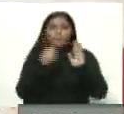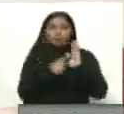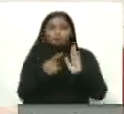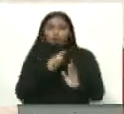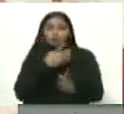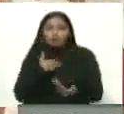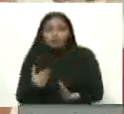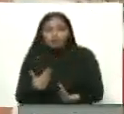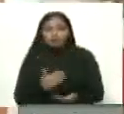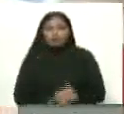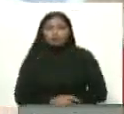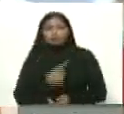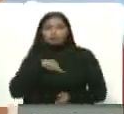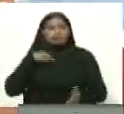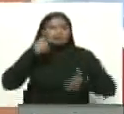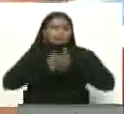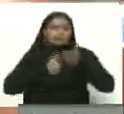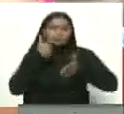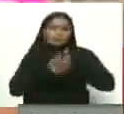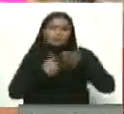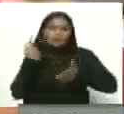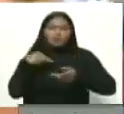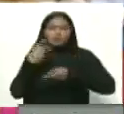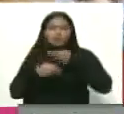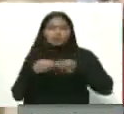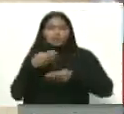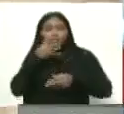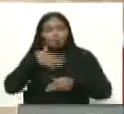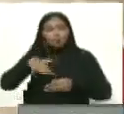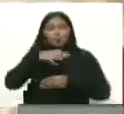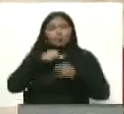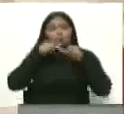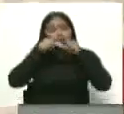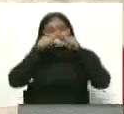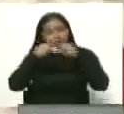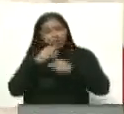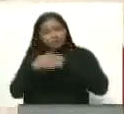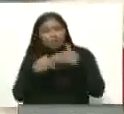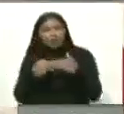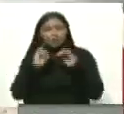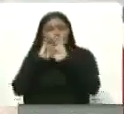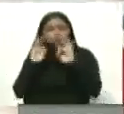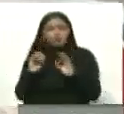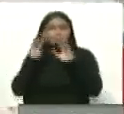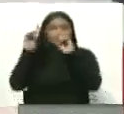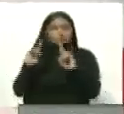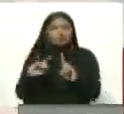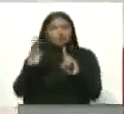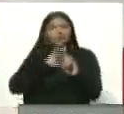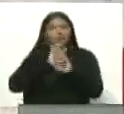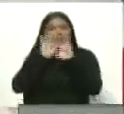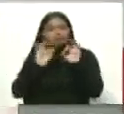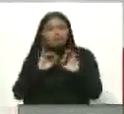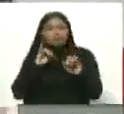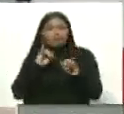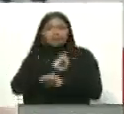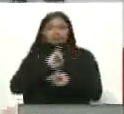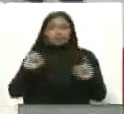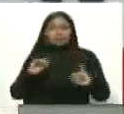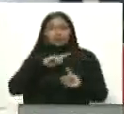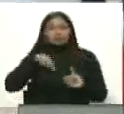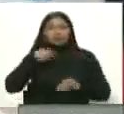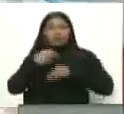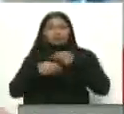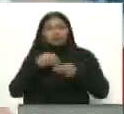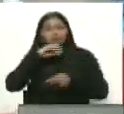que insistir, y lo hemos hecho como pueblo, persistir en una decisión, la independencia. Y ese aprendizaje viene